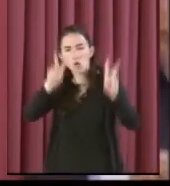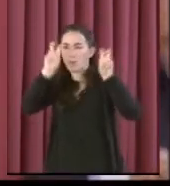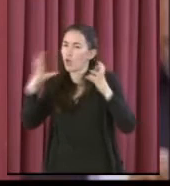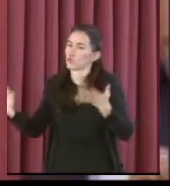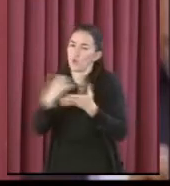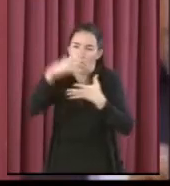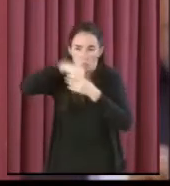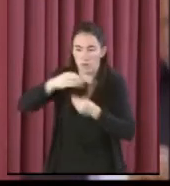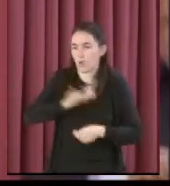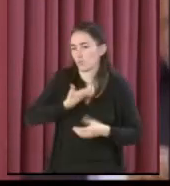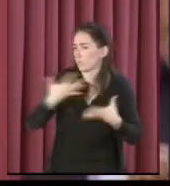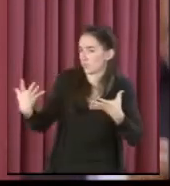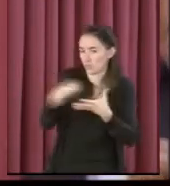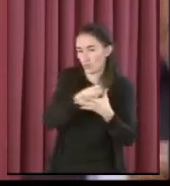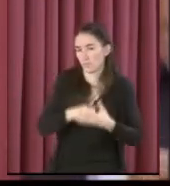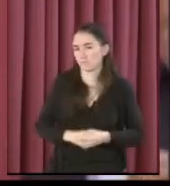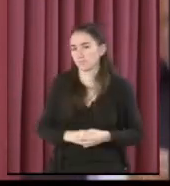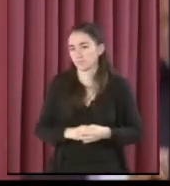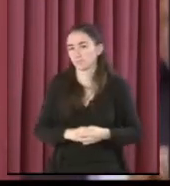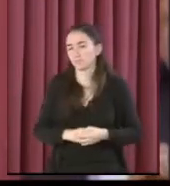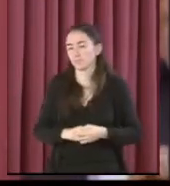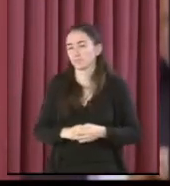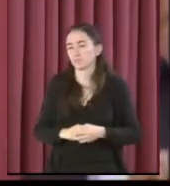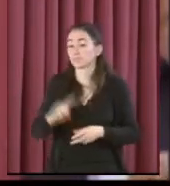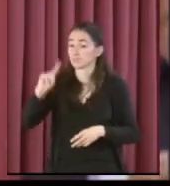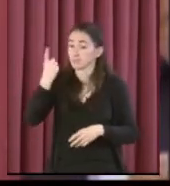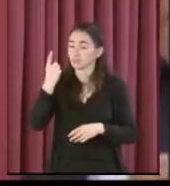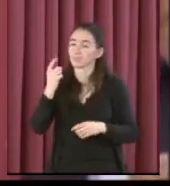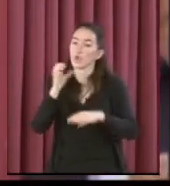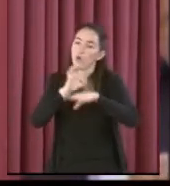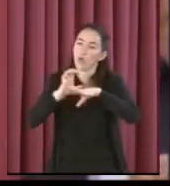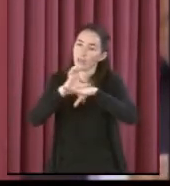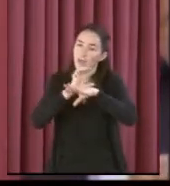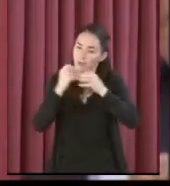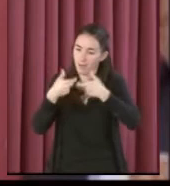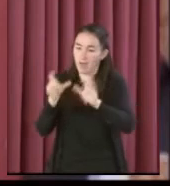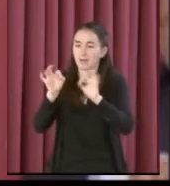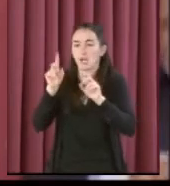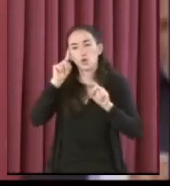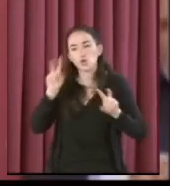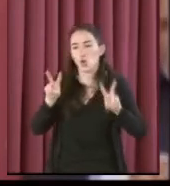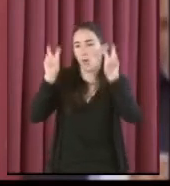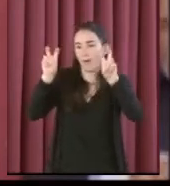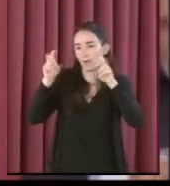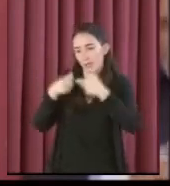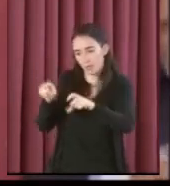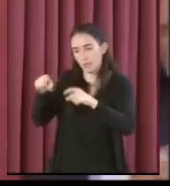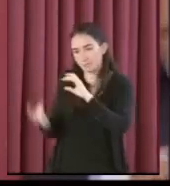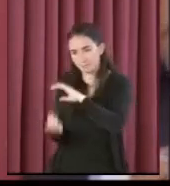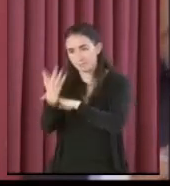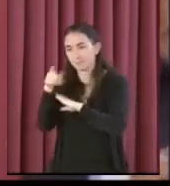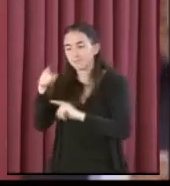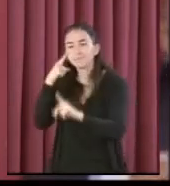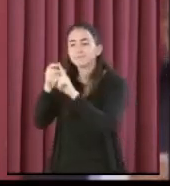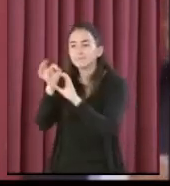municipales. ¿Y cómo? El primer paso fue la creación de una concejalía de innovación con el objetivo específico de elaborar, desarrollar y coordinar